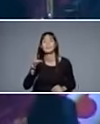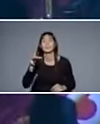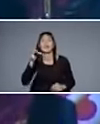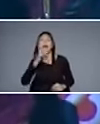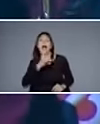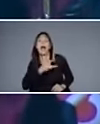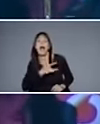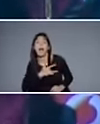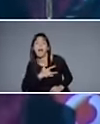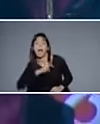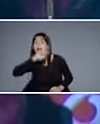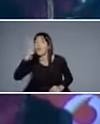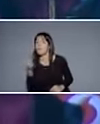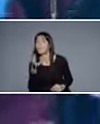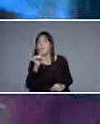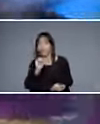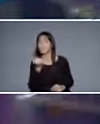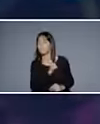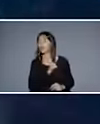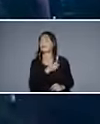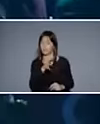amores que matan.